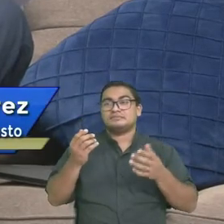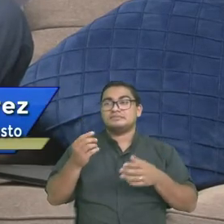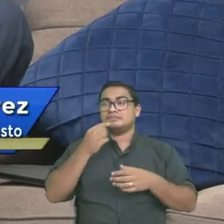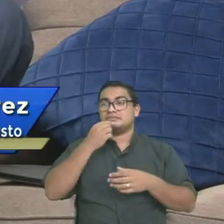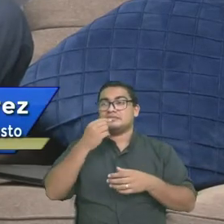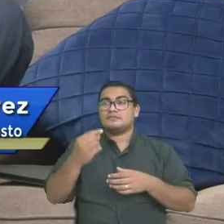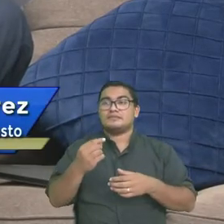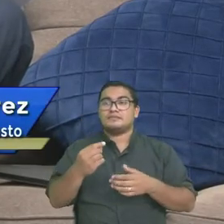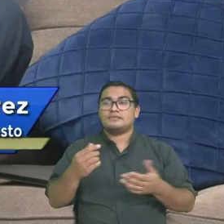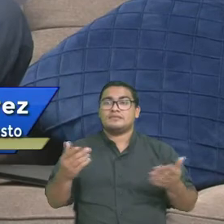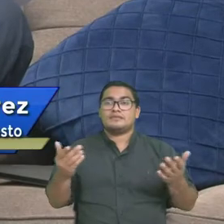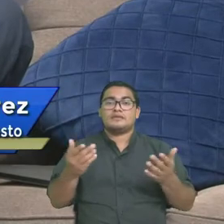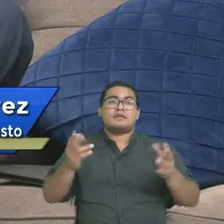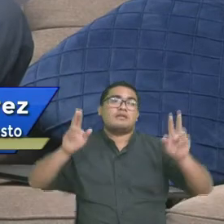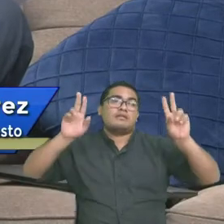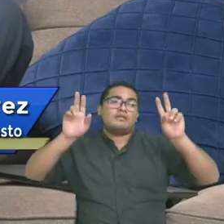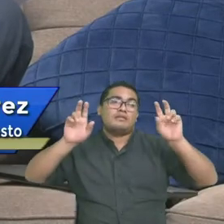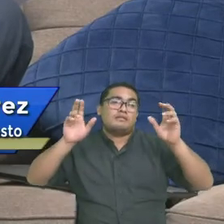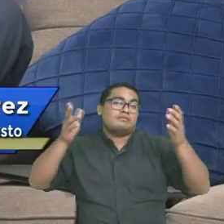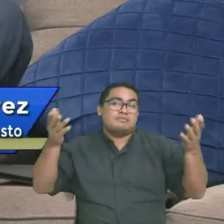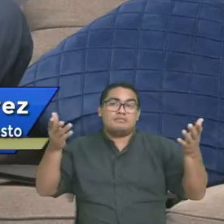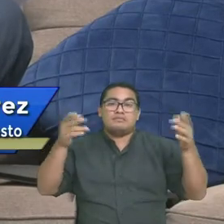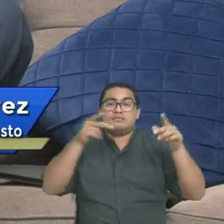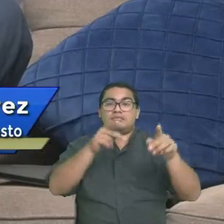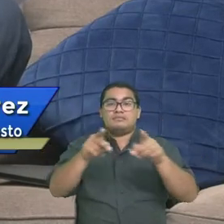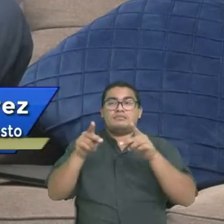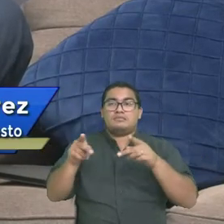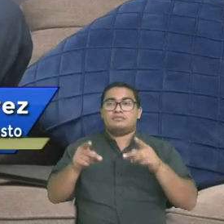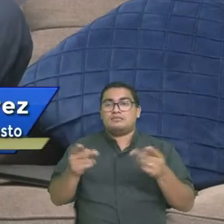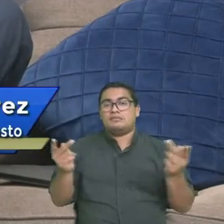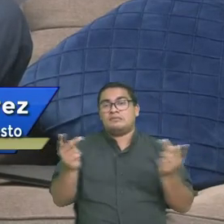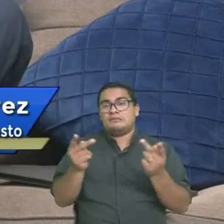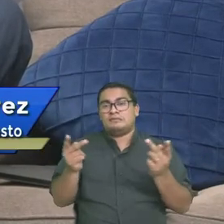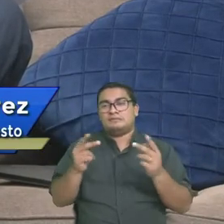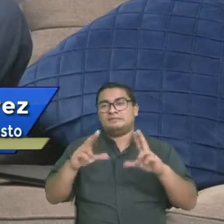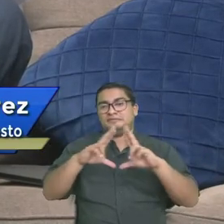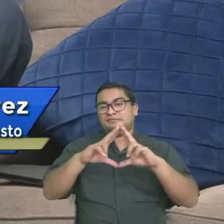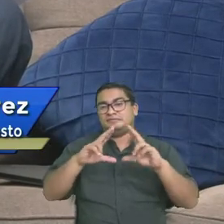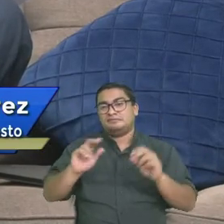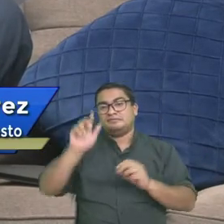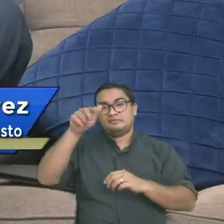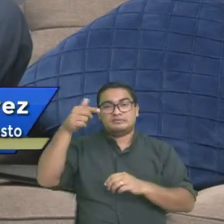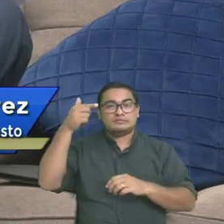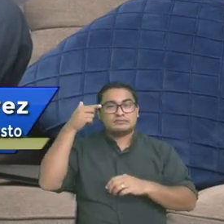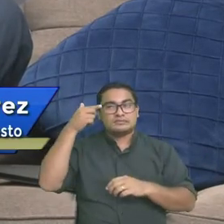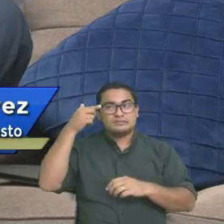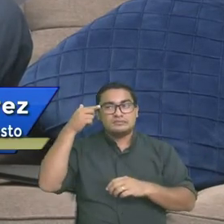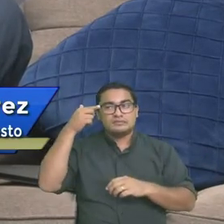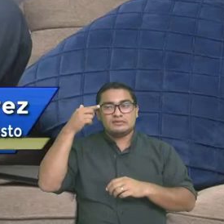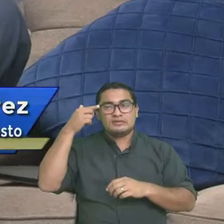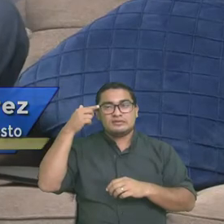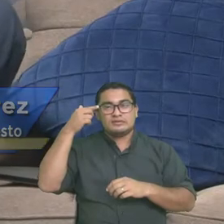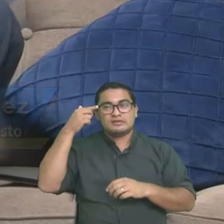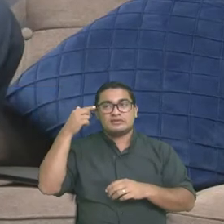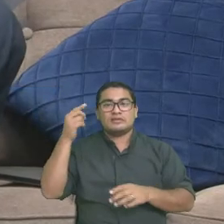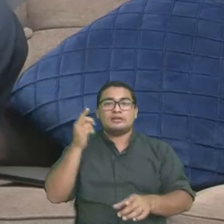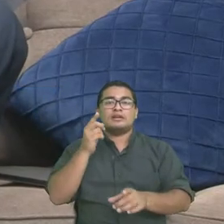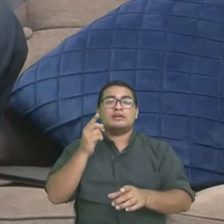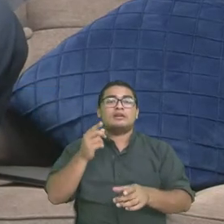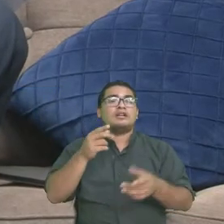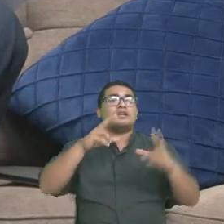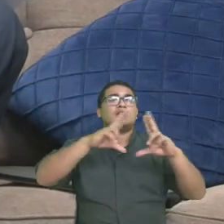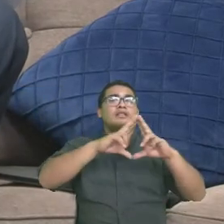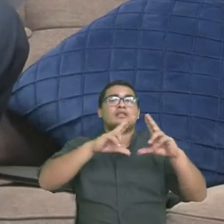el argumento que supuestamente los nicaragüenses y particularmente el gobierno ha estado